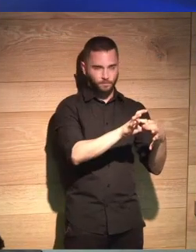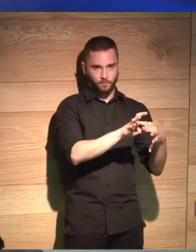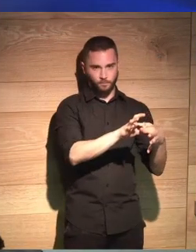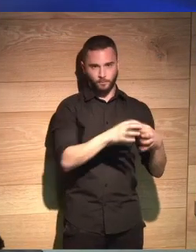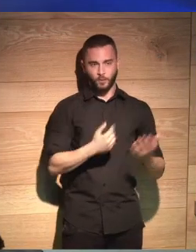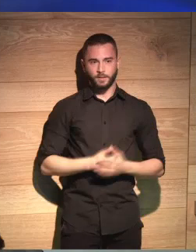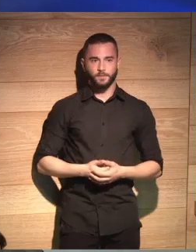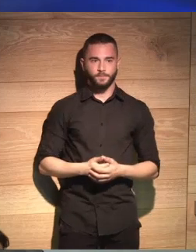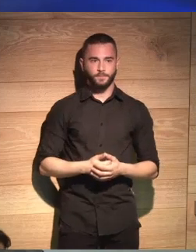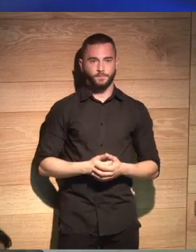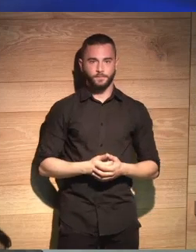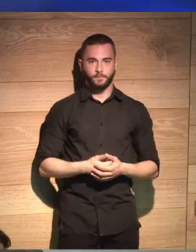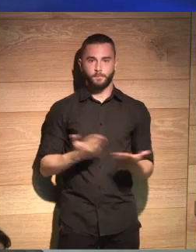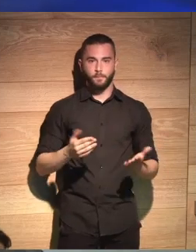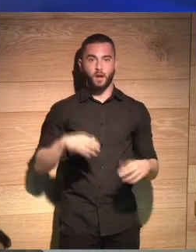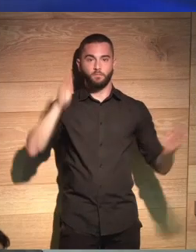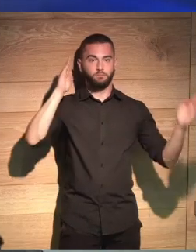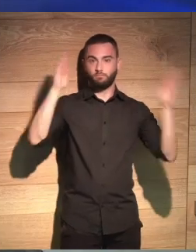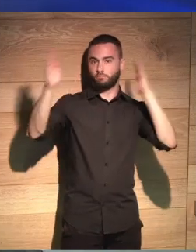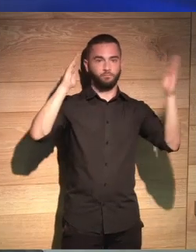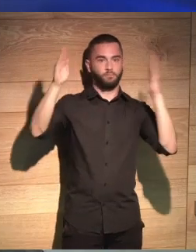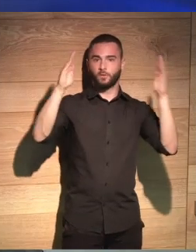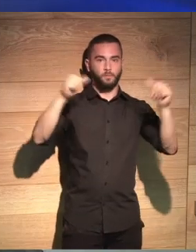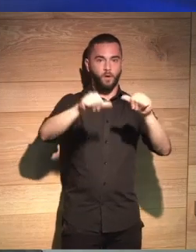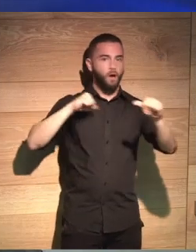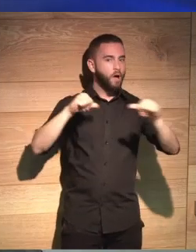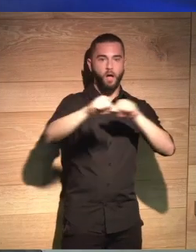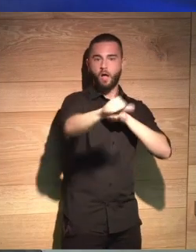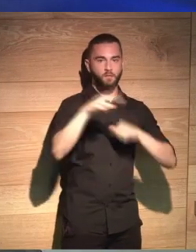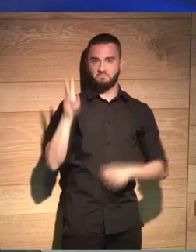para escribirla. Pero es que es una novela temporal, aunque parezca